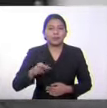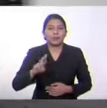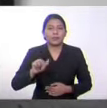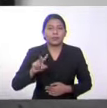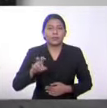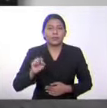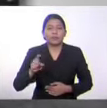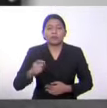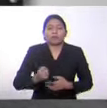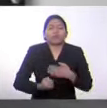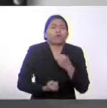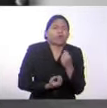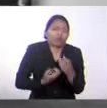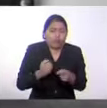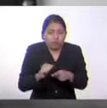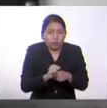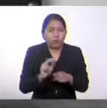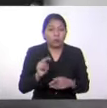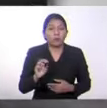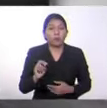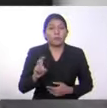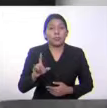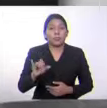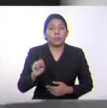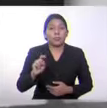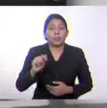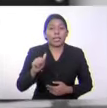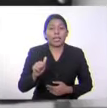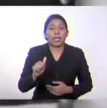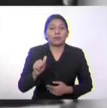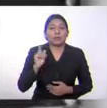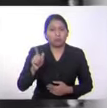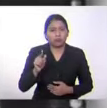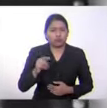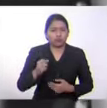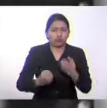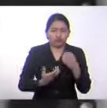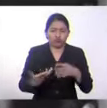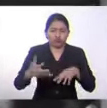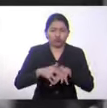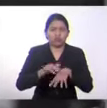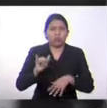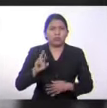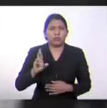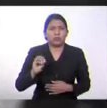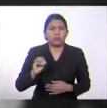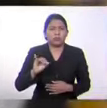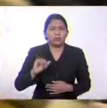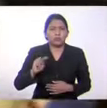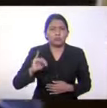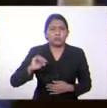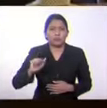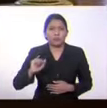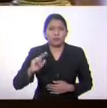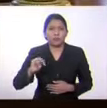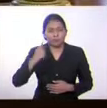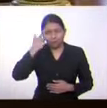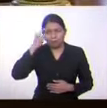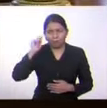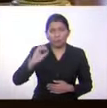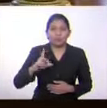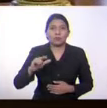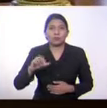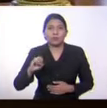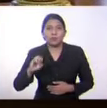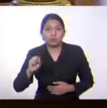poeta, ensayista y novelista inglés que combinó la ironía, el intelecto y el clasicismo, muy conocido por sus novelas